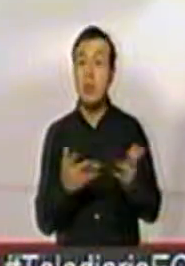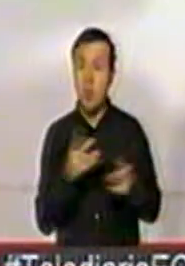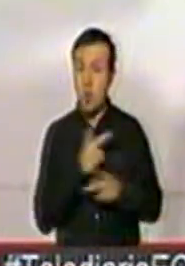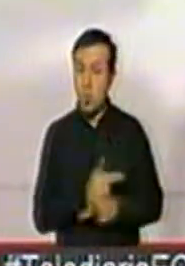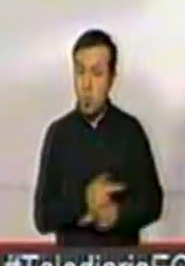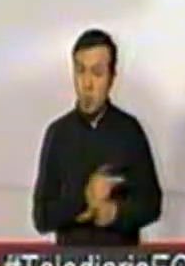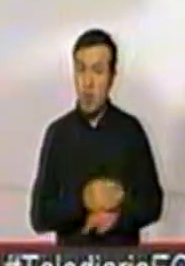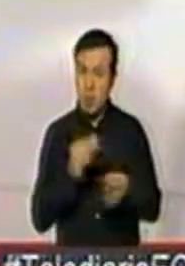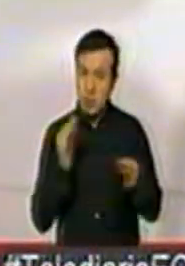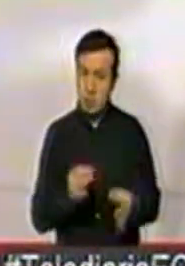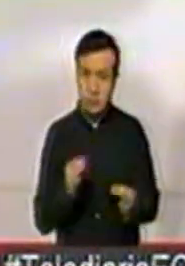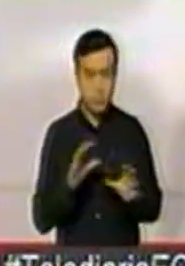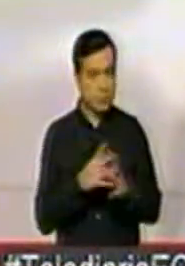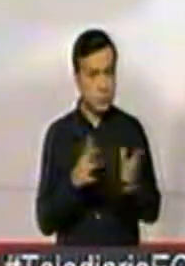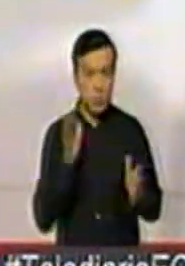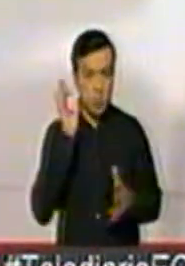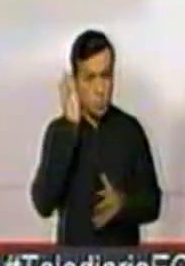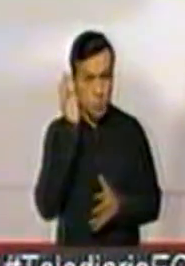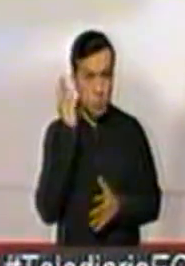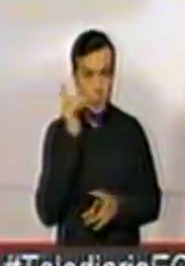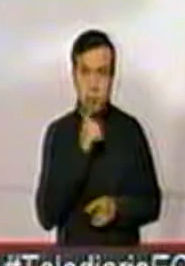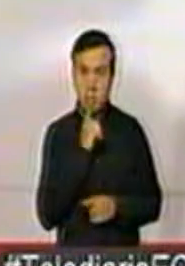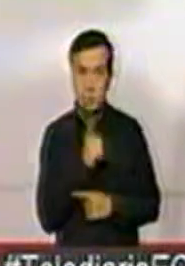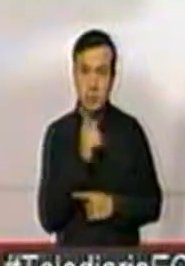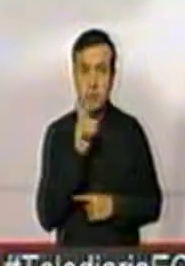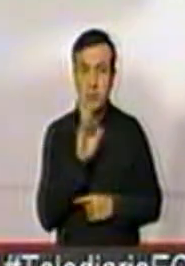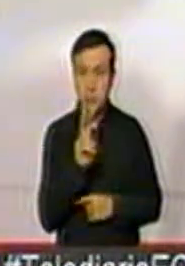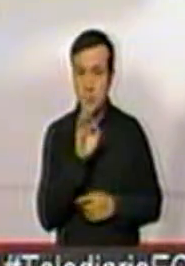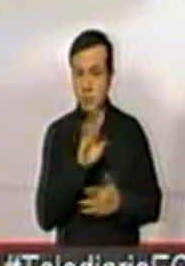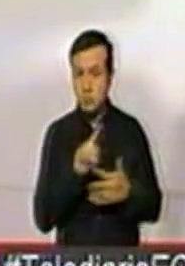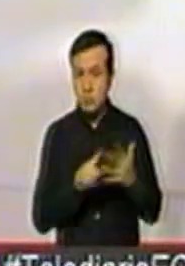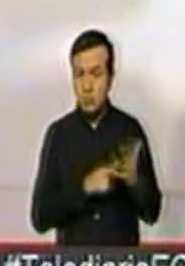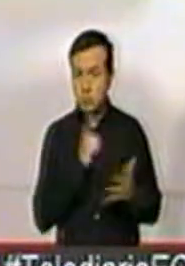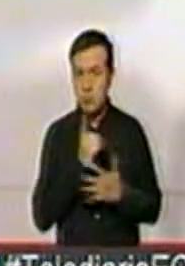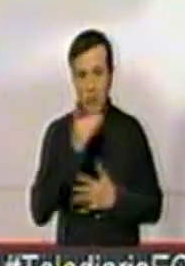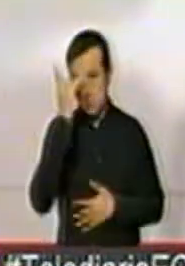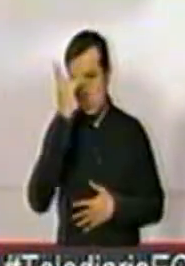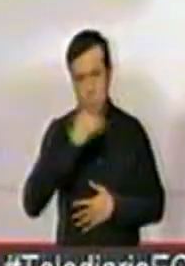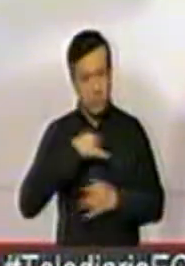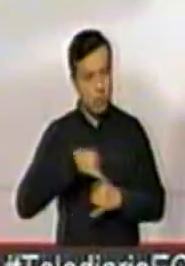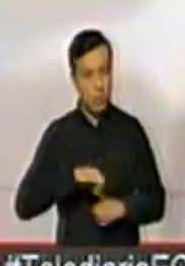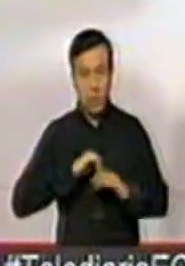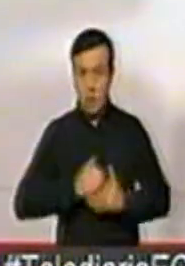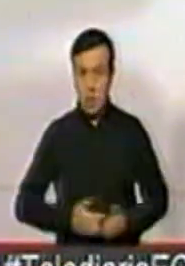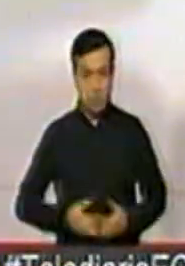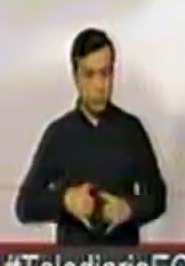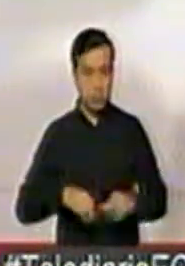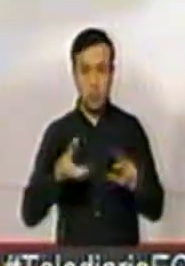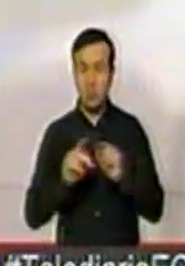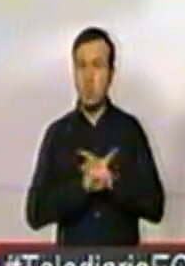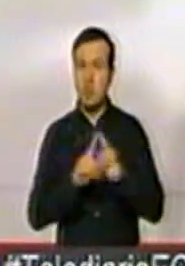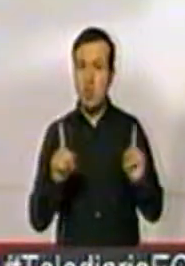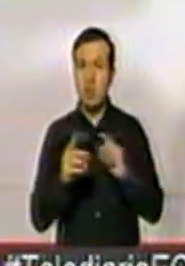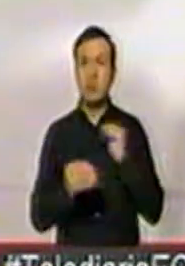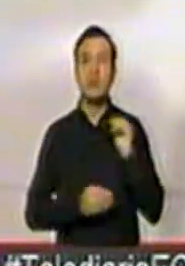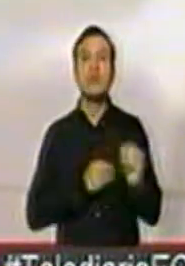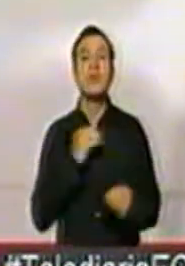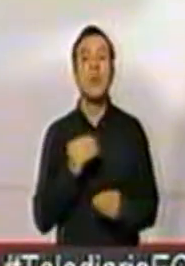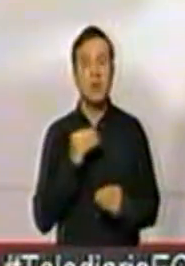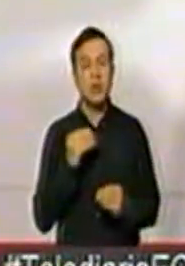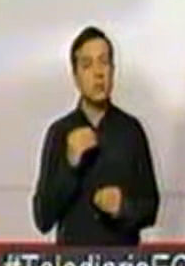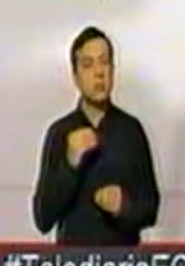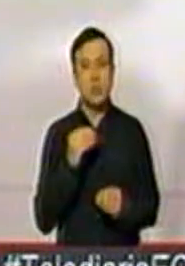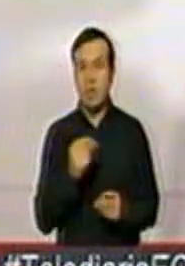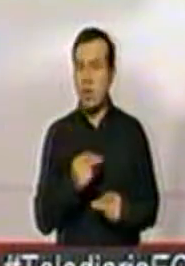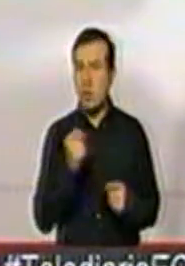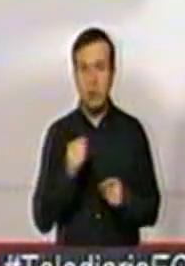desprotección total a la mujer víctima de violación que ha decidido no continuar con ese embarazo y por lo tanto se somete a una serie de prácticas, como